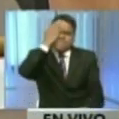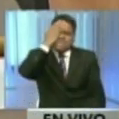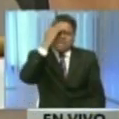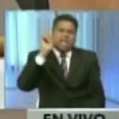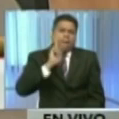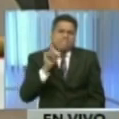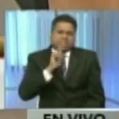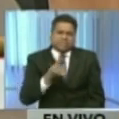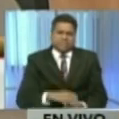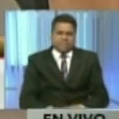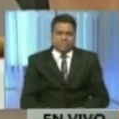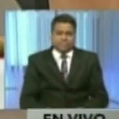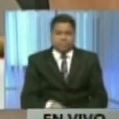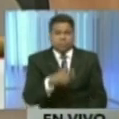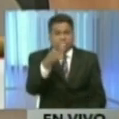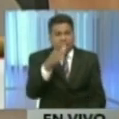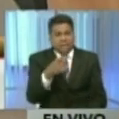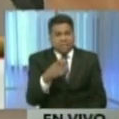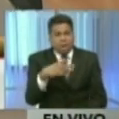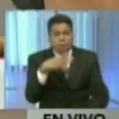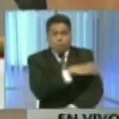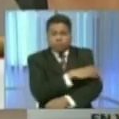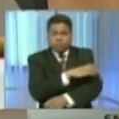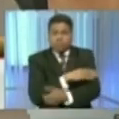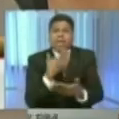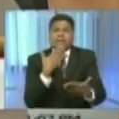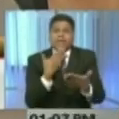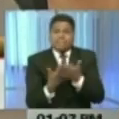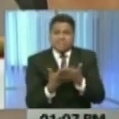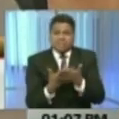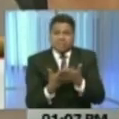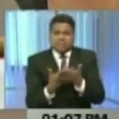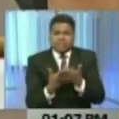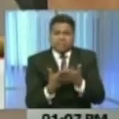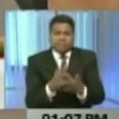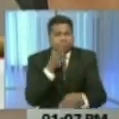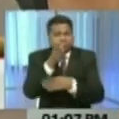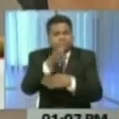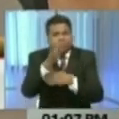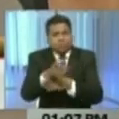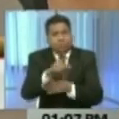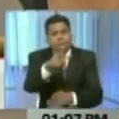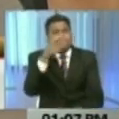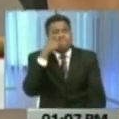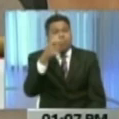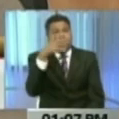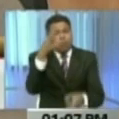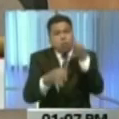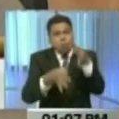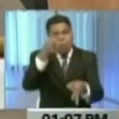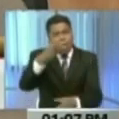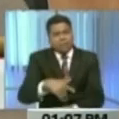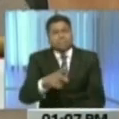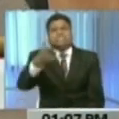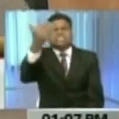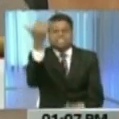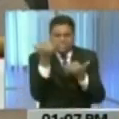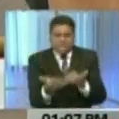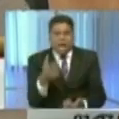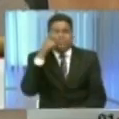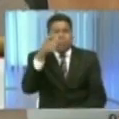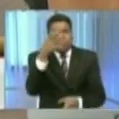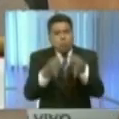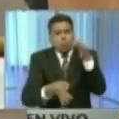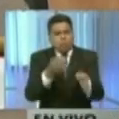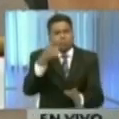factores políticos opositores que piden la intervención, el pueblo los juzgará y ya los está juzgando, porque ustedes lo único que